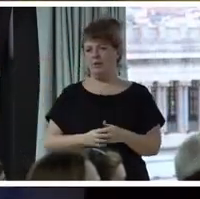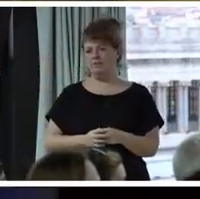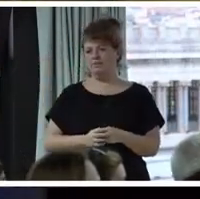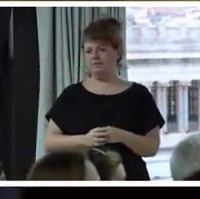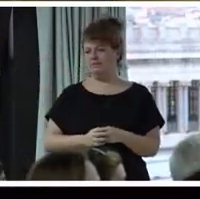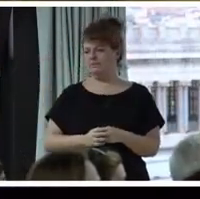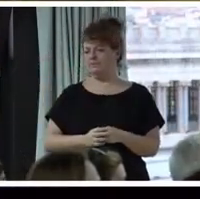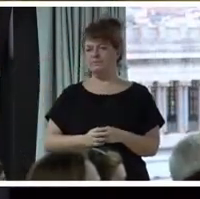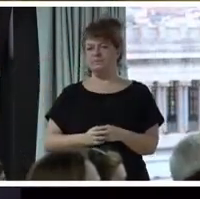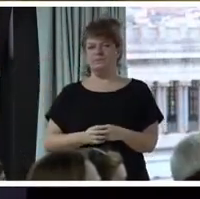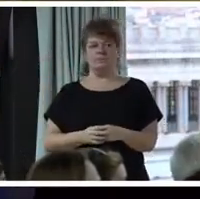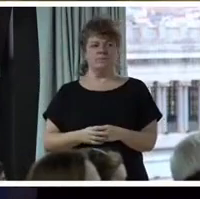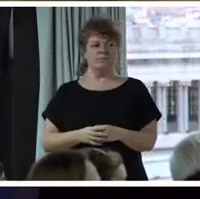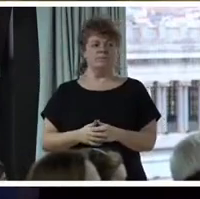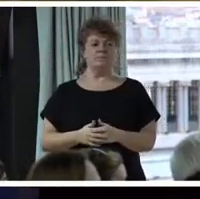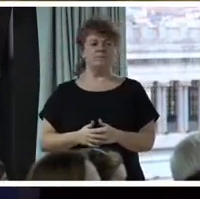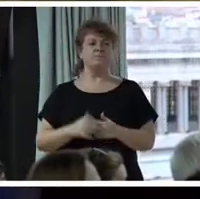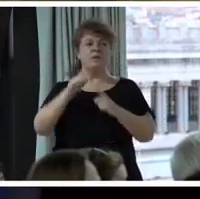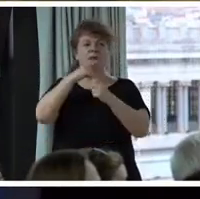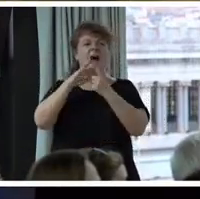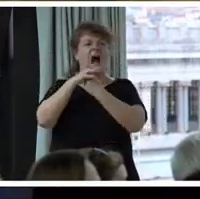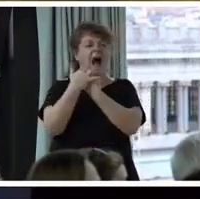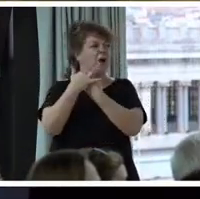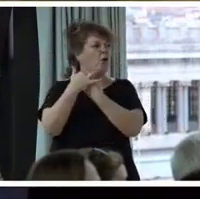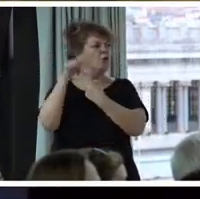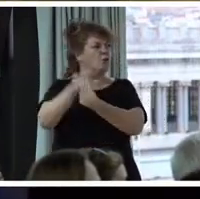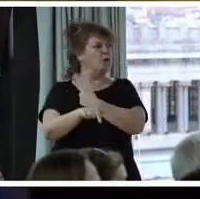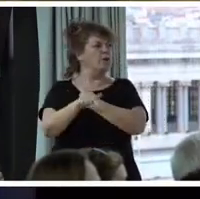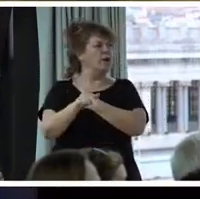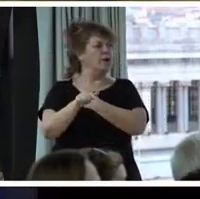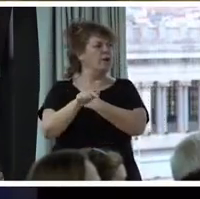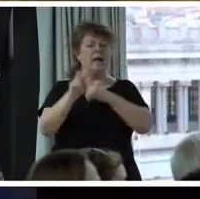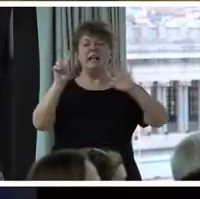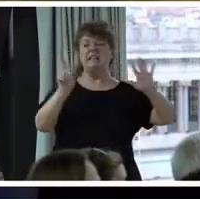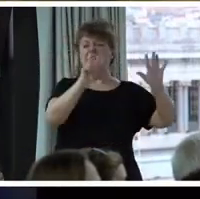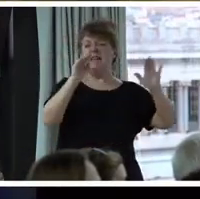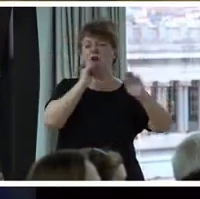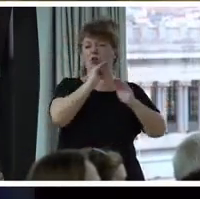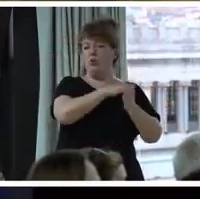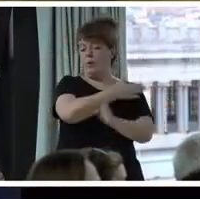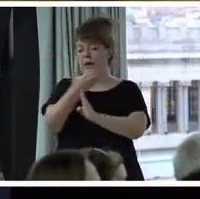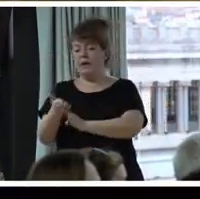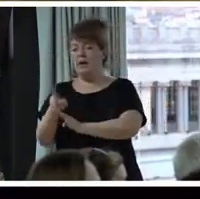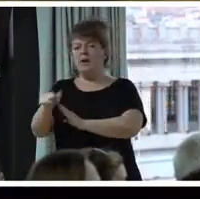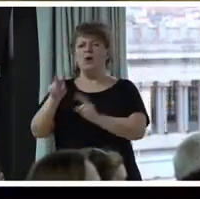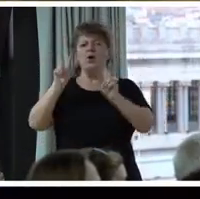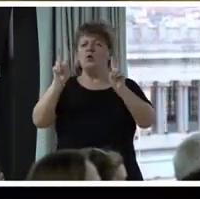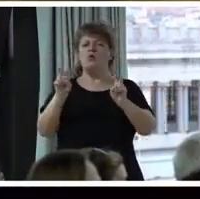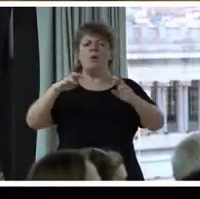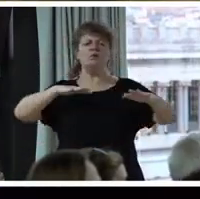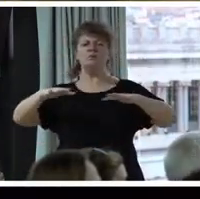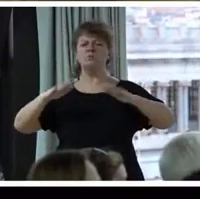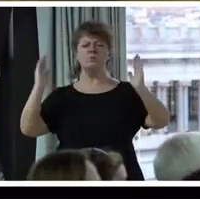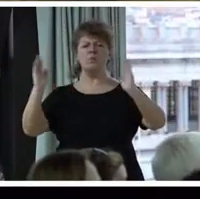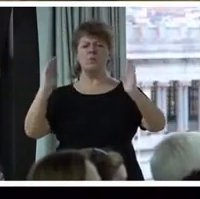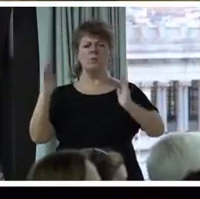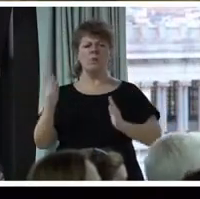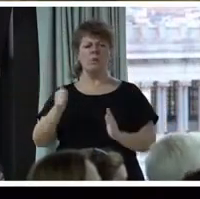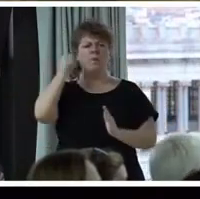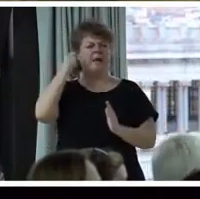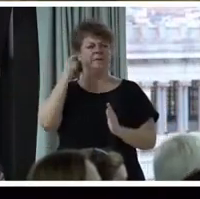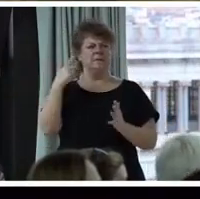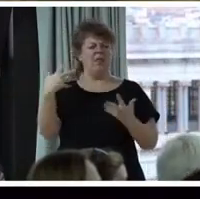e los acontecimientos del 7 de octubre han marcado un unos de los momentos más